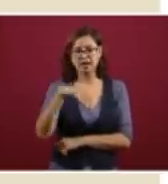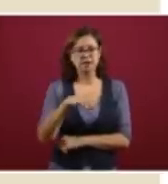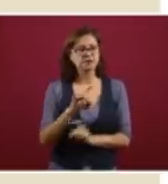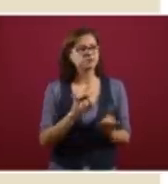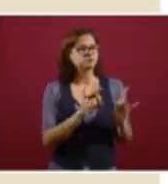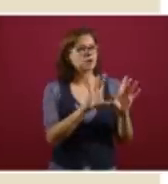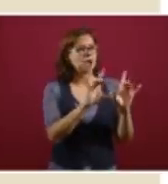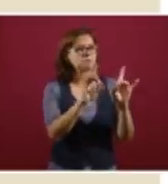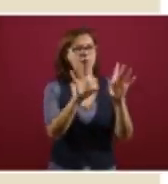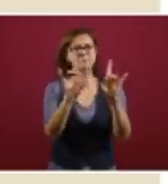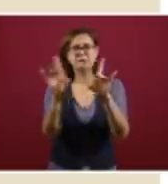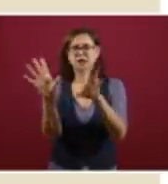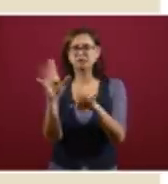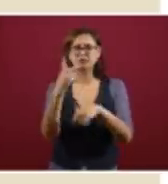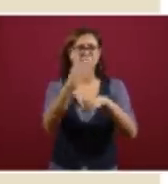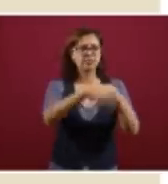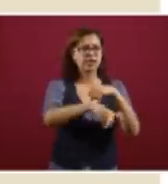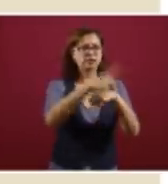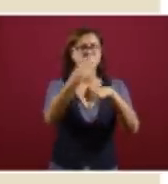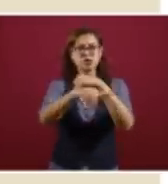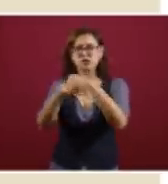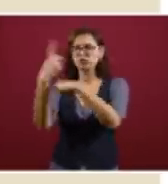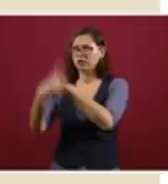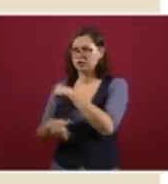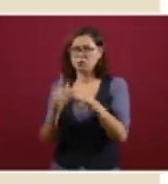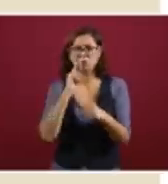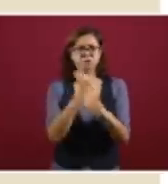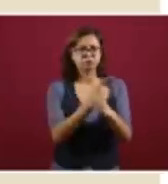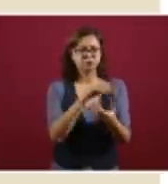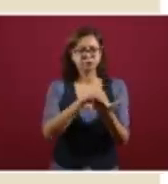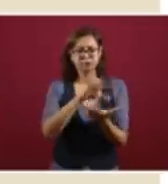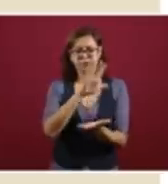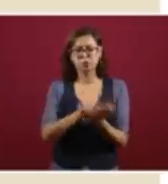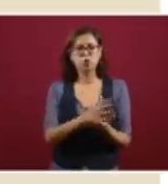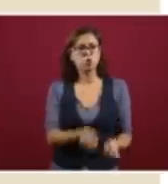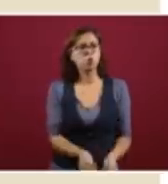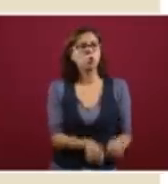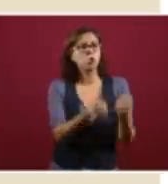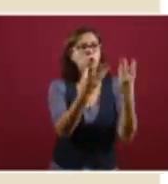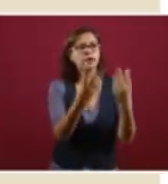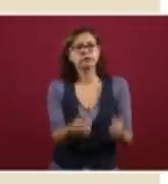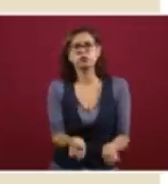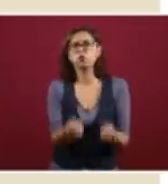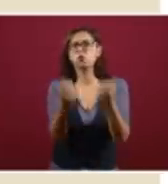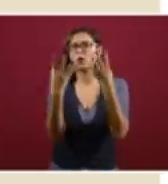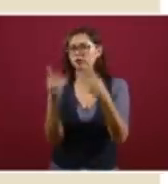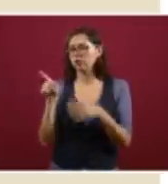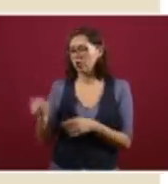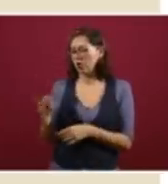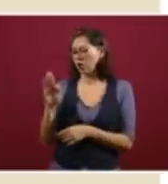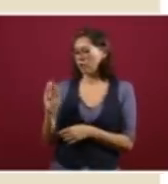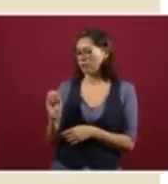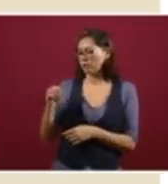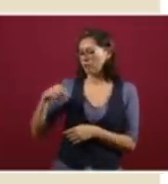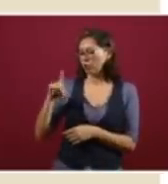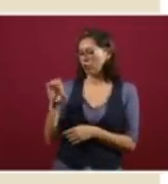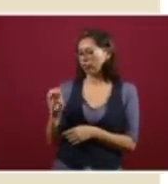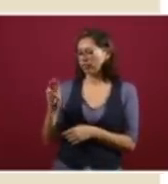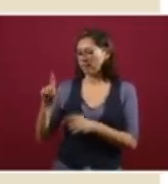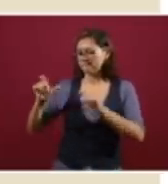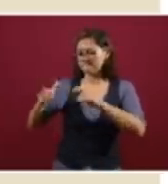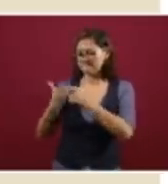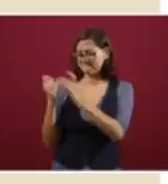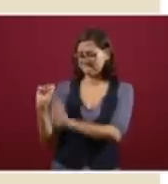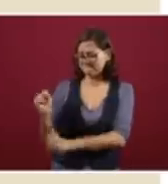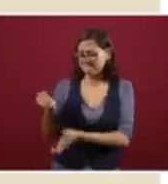como de acuerdo con la normatividad, se establecen los montos asignados del Fonden a cada uno de los sectores y para el